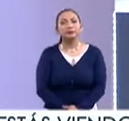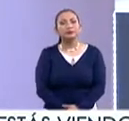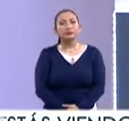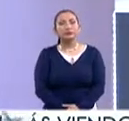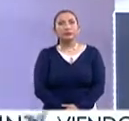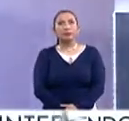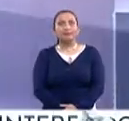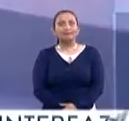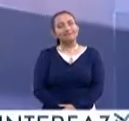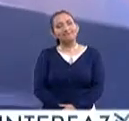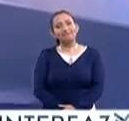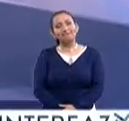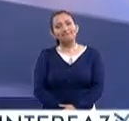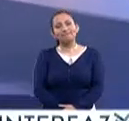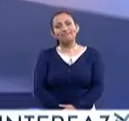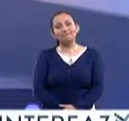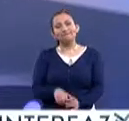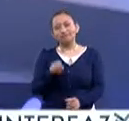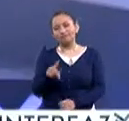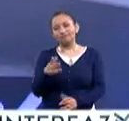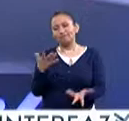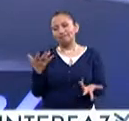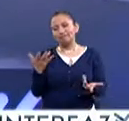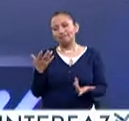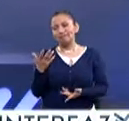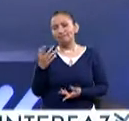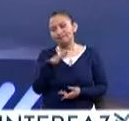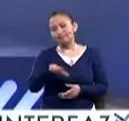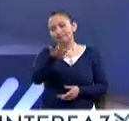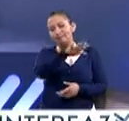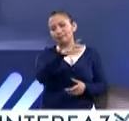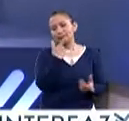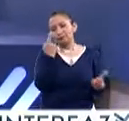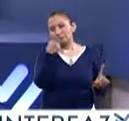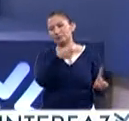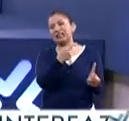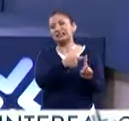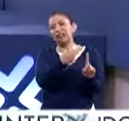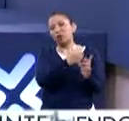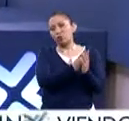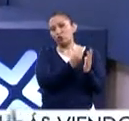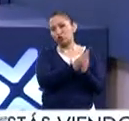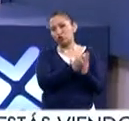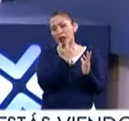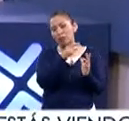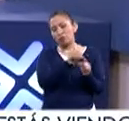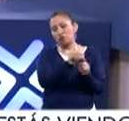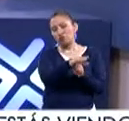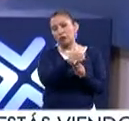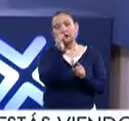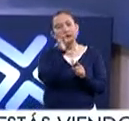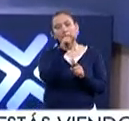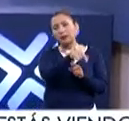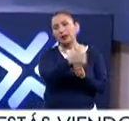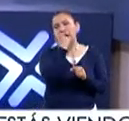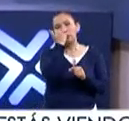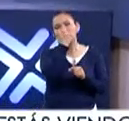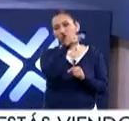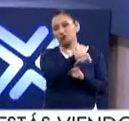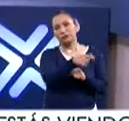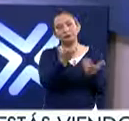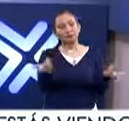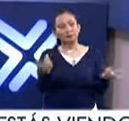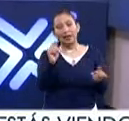si es prácticamente nuestro público meta en el cual queremos impactar siempre van a ser nuestros estudiantes